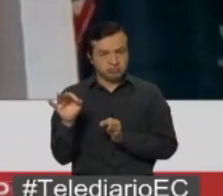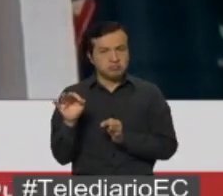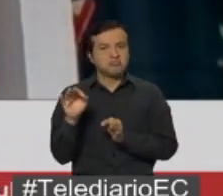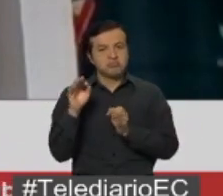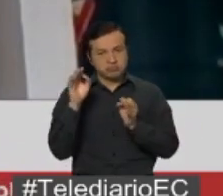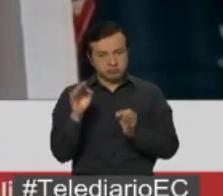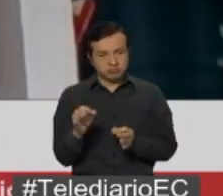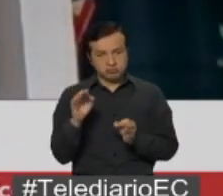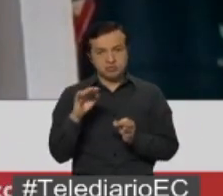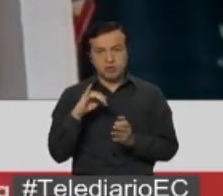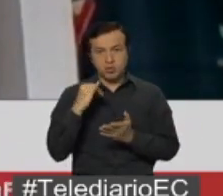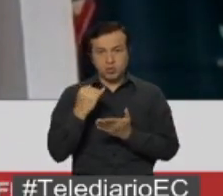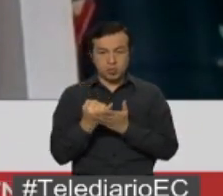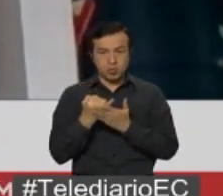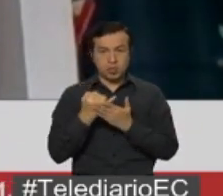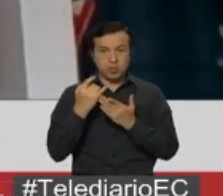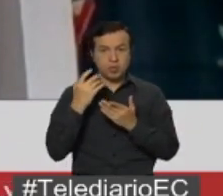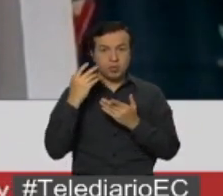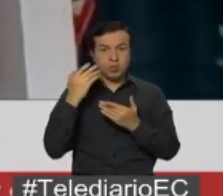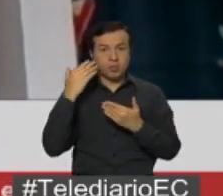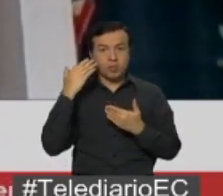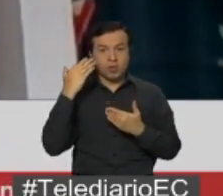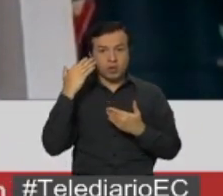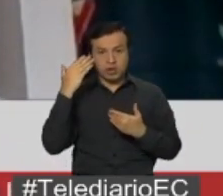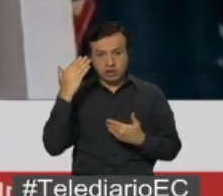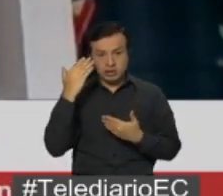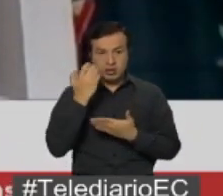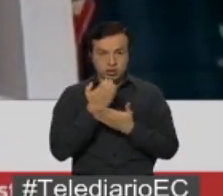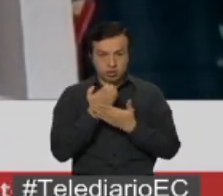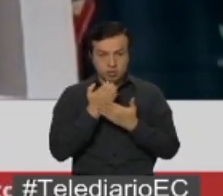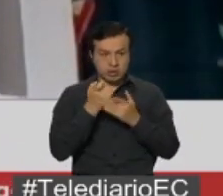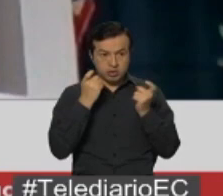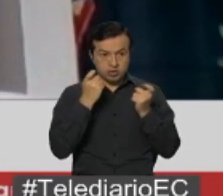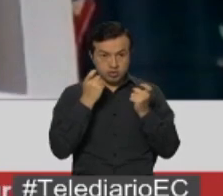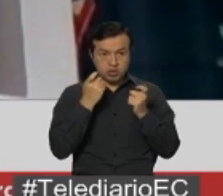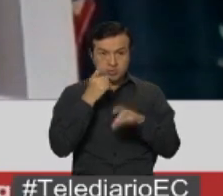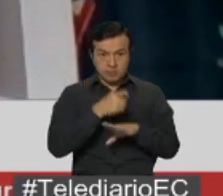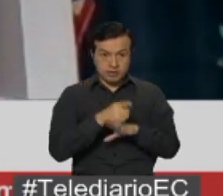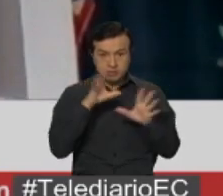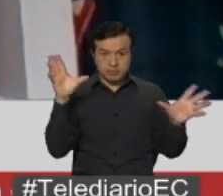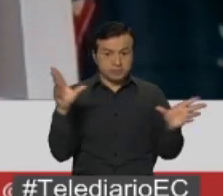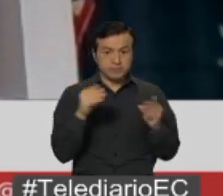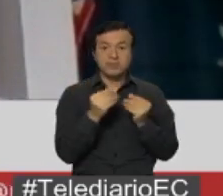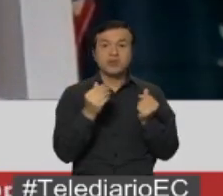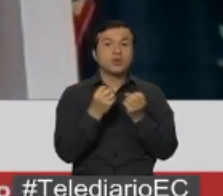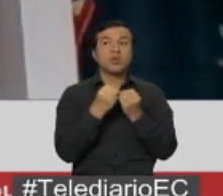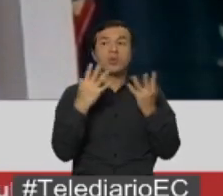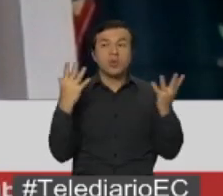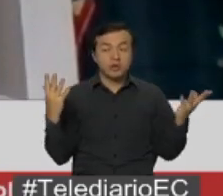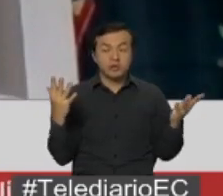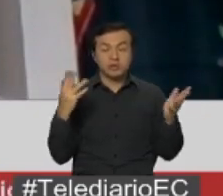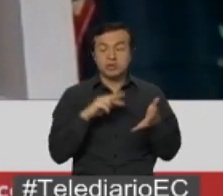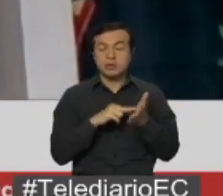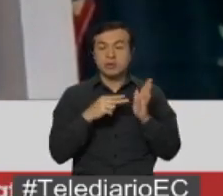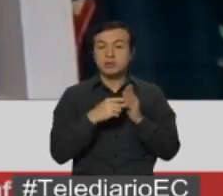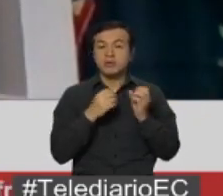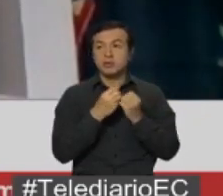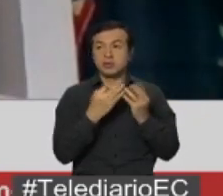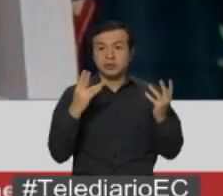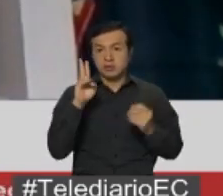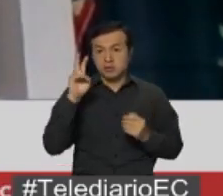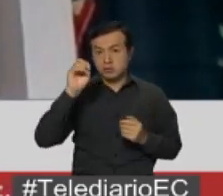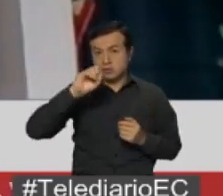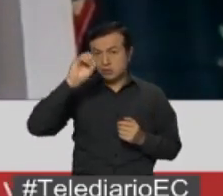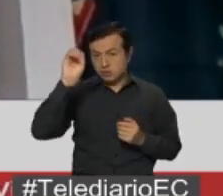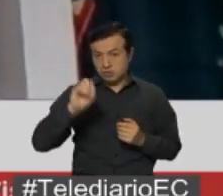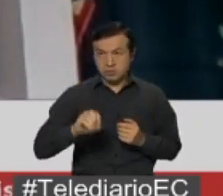emitida por la junta de política y regulación monetaria financiera esto suma un total que representa el 20